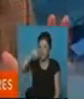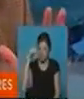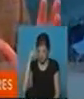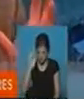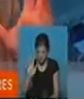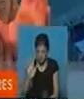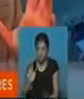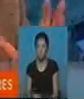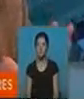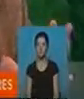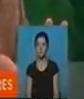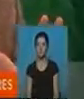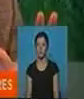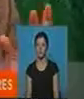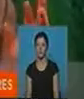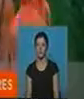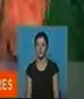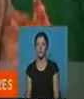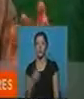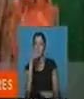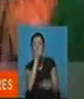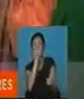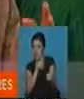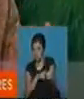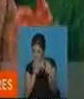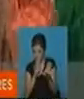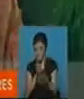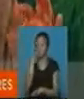Piensen ustedes en esto. ¿Qué enraizado está? En el año